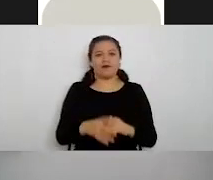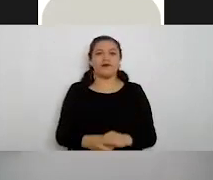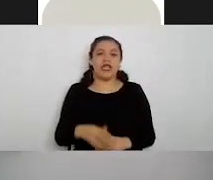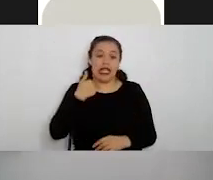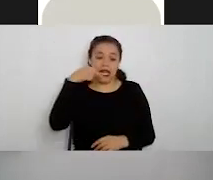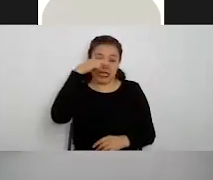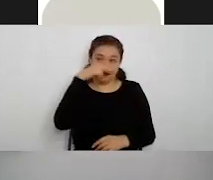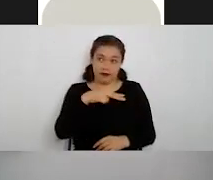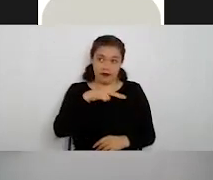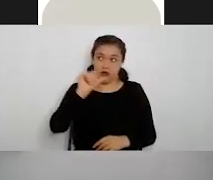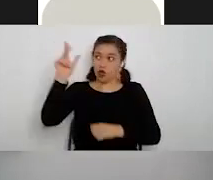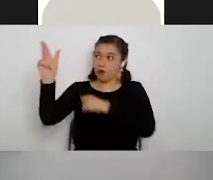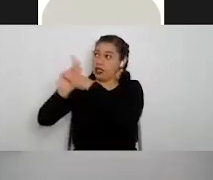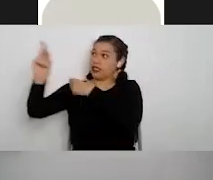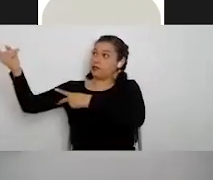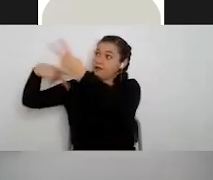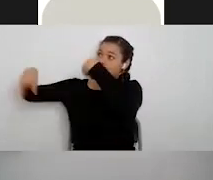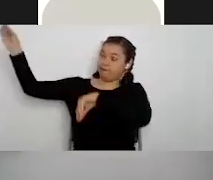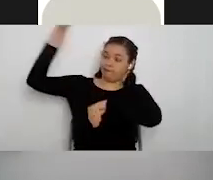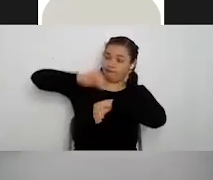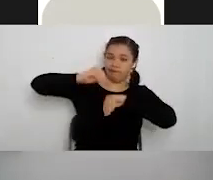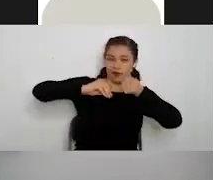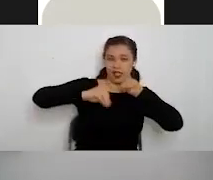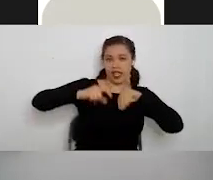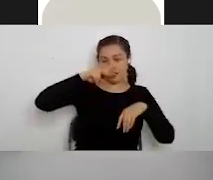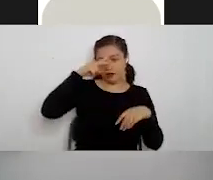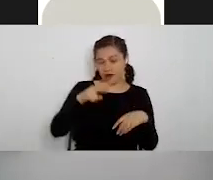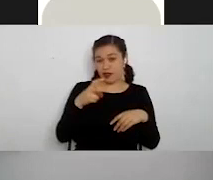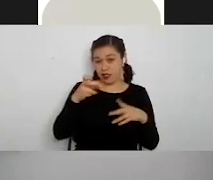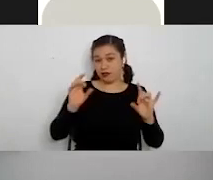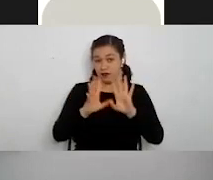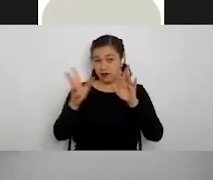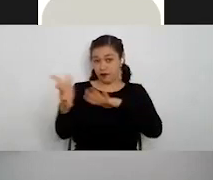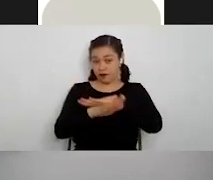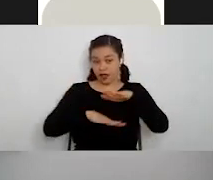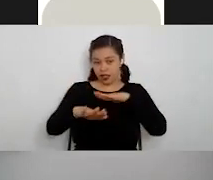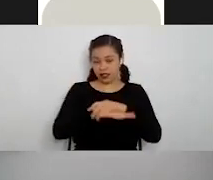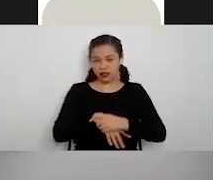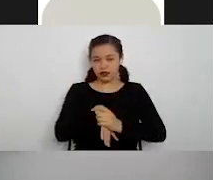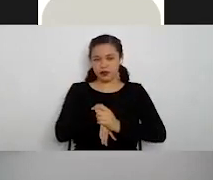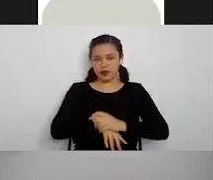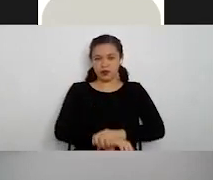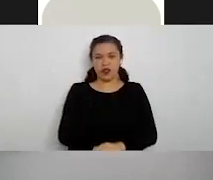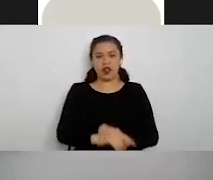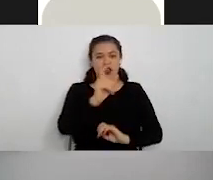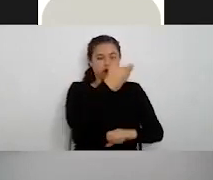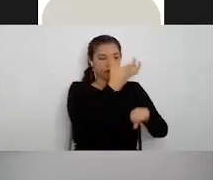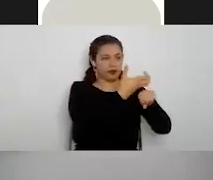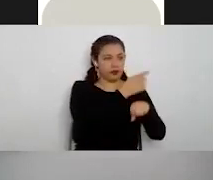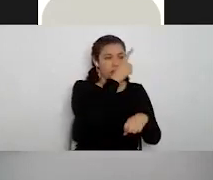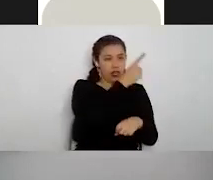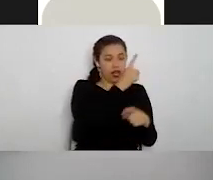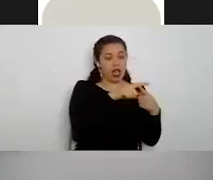Este fenómeno es básico porque creo que puede decirnos mucho de que la economía de Estados Unidos y la economía de